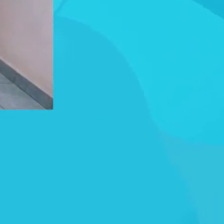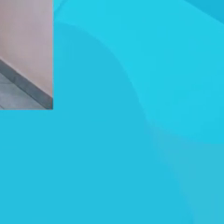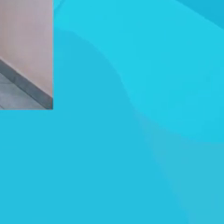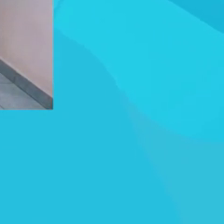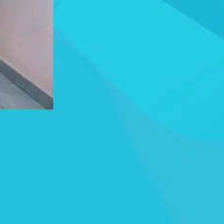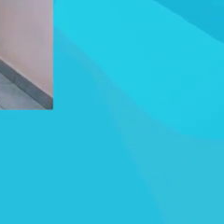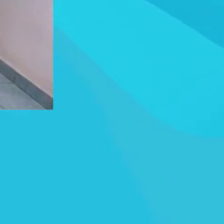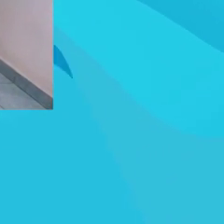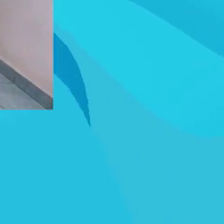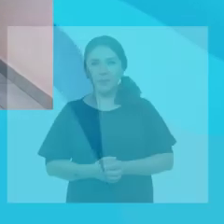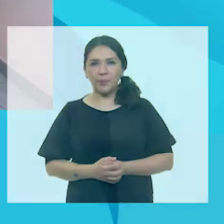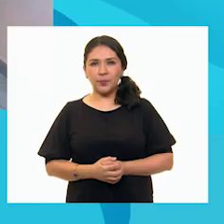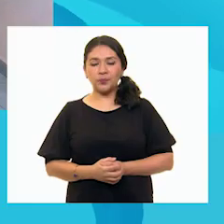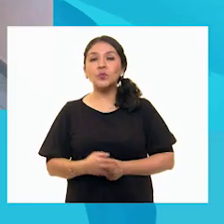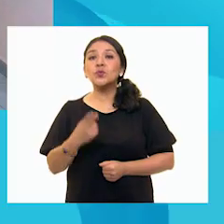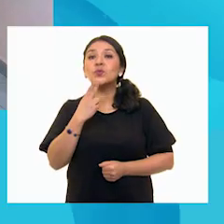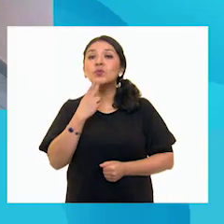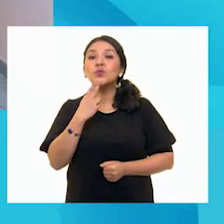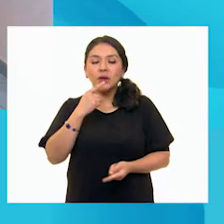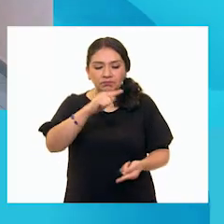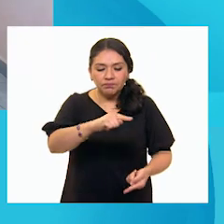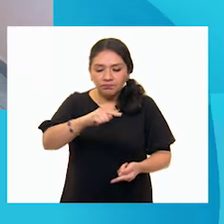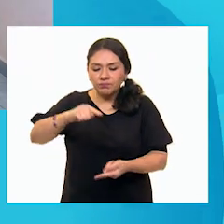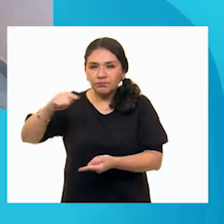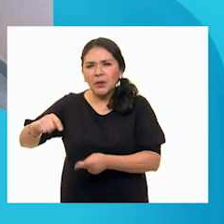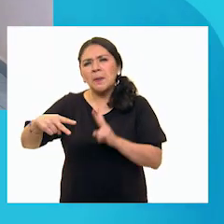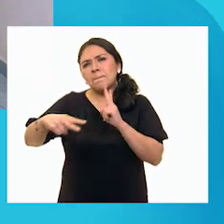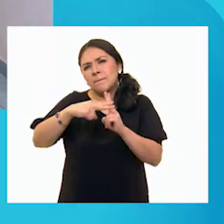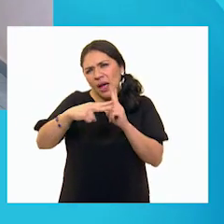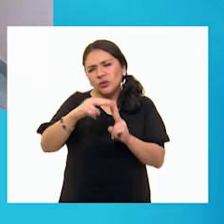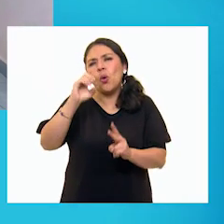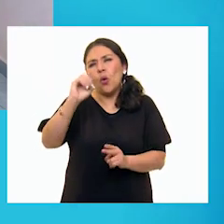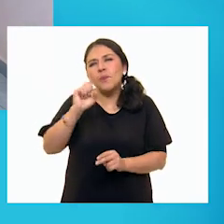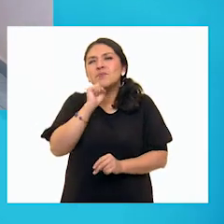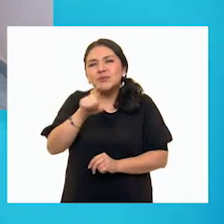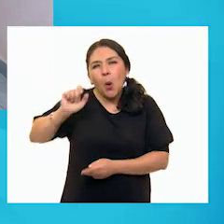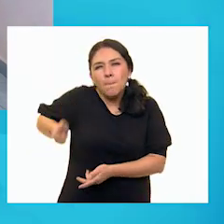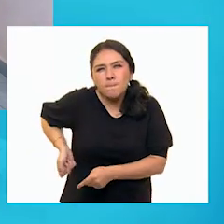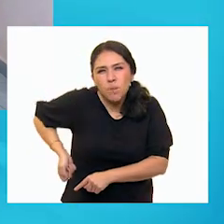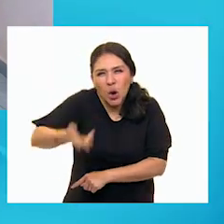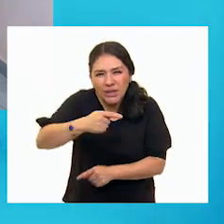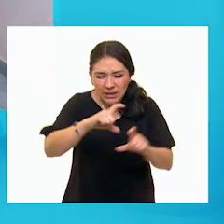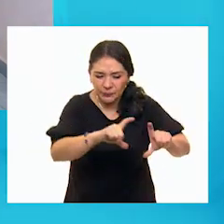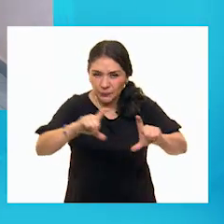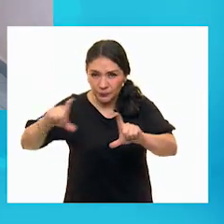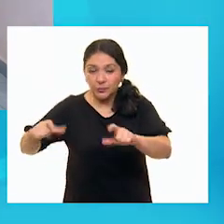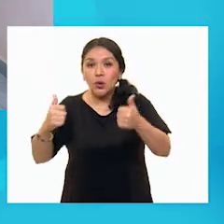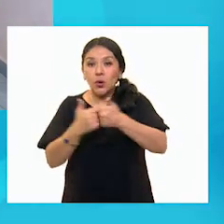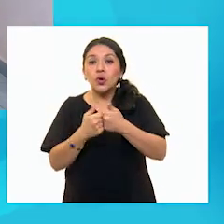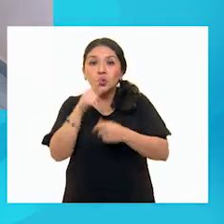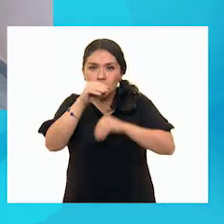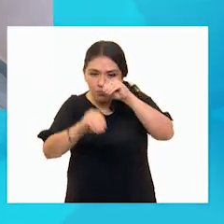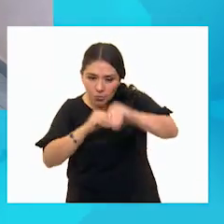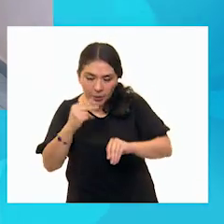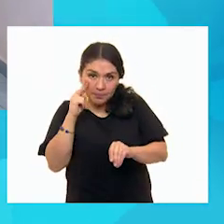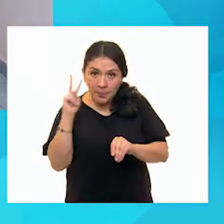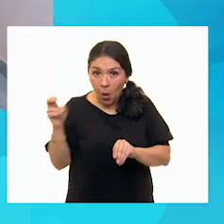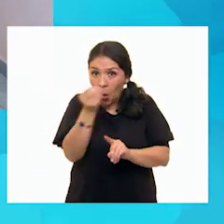Utilizaremos unos bolos de boliche, o en su defecto, unos vasos de plástico, los cuales colocaremos de esta manera.